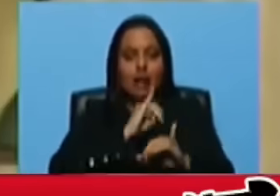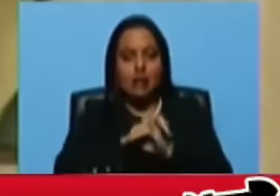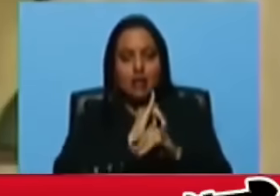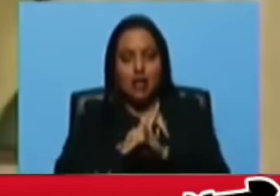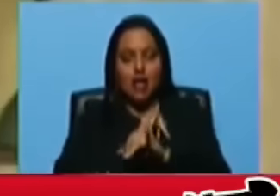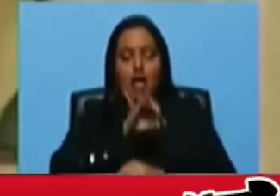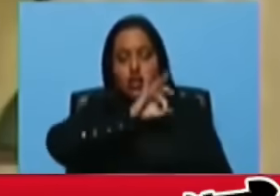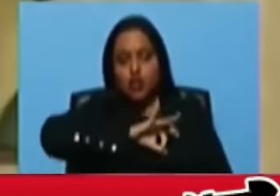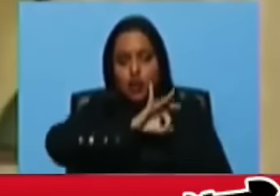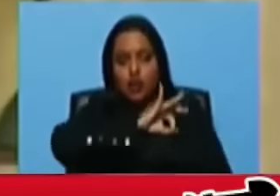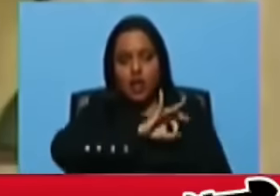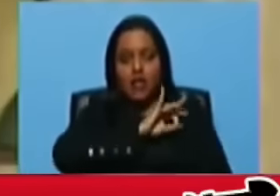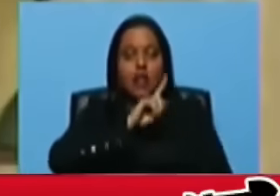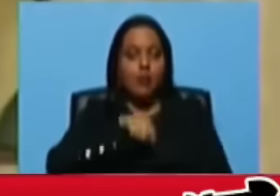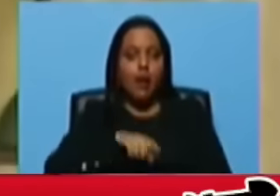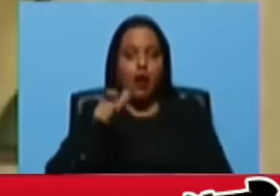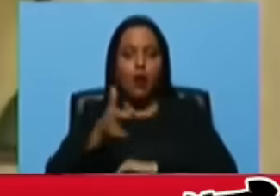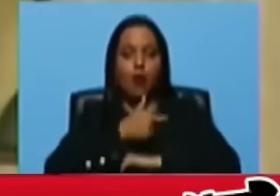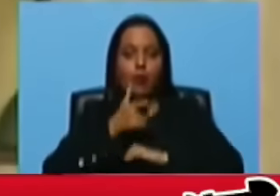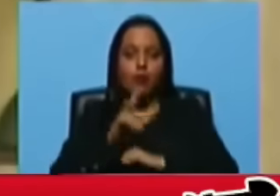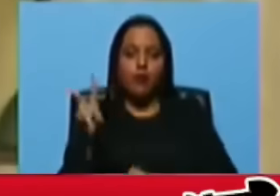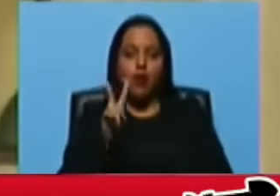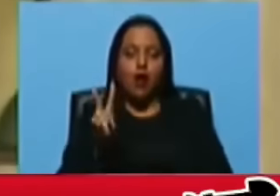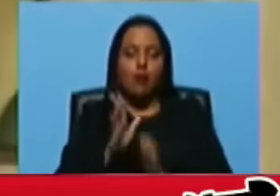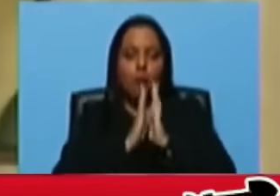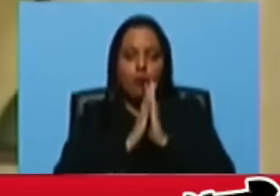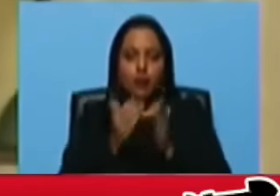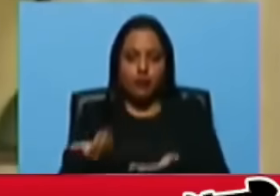sociedad y al Estado venezolano. Por favor.